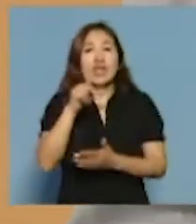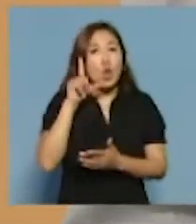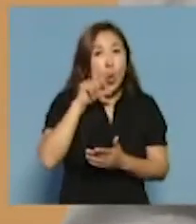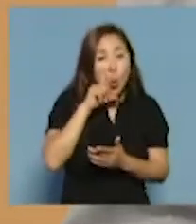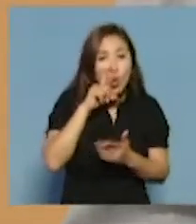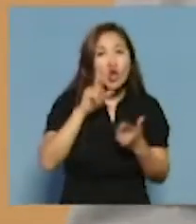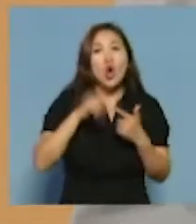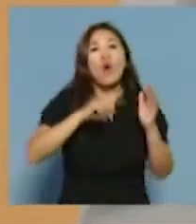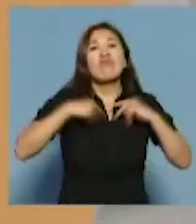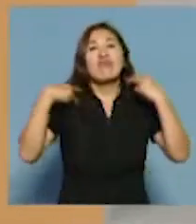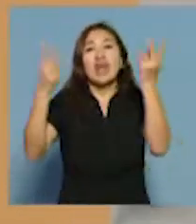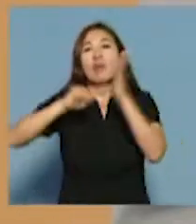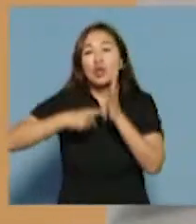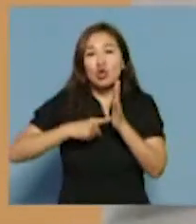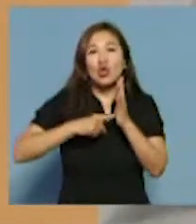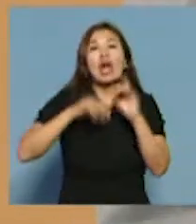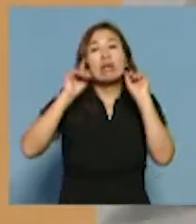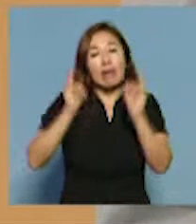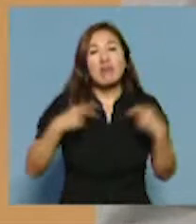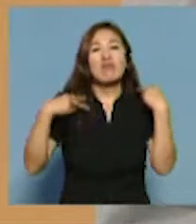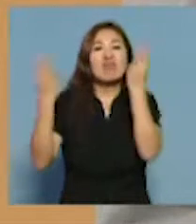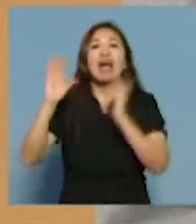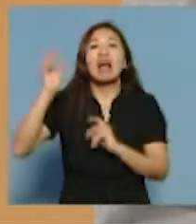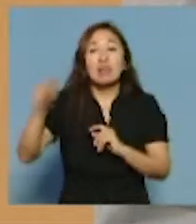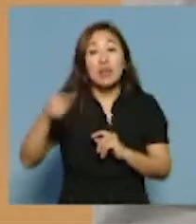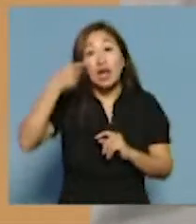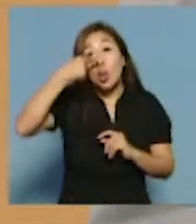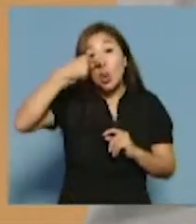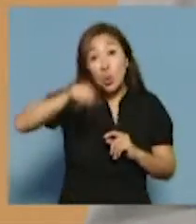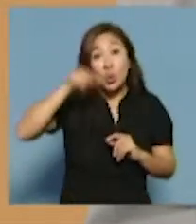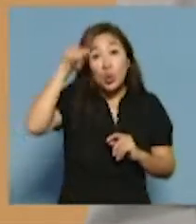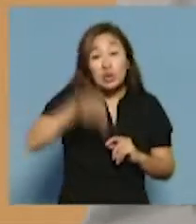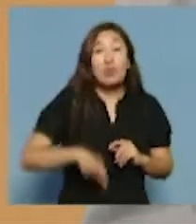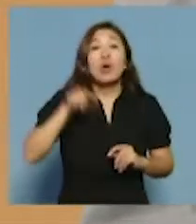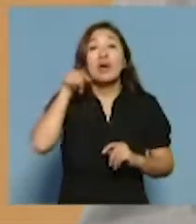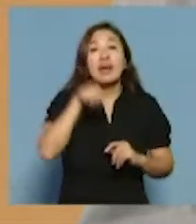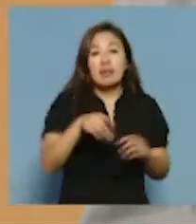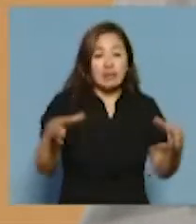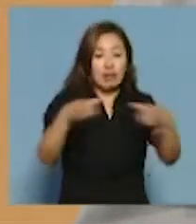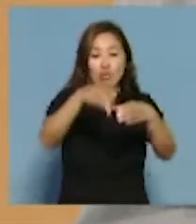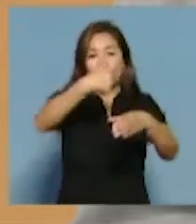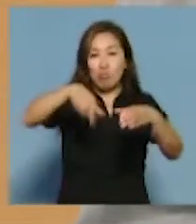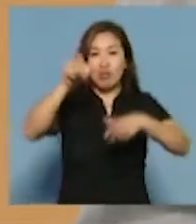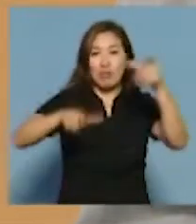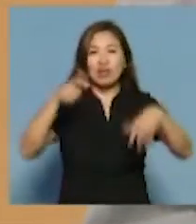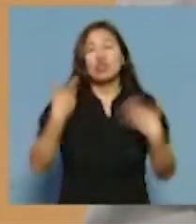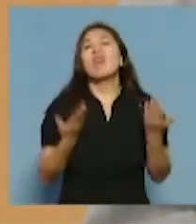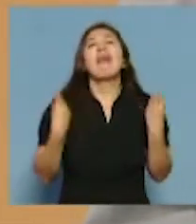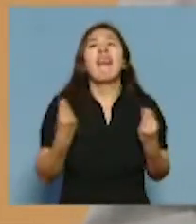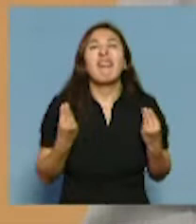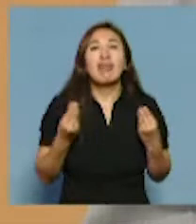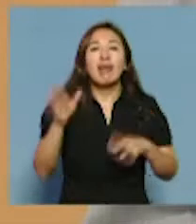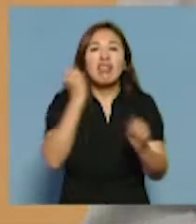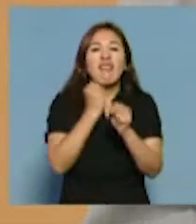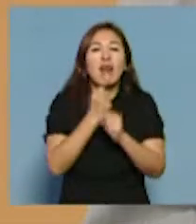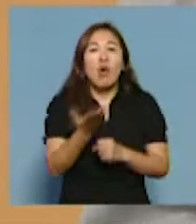aires en el festival del poncho en catamarca entonces finalmente es y tratar de compartir todo lo